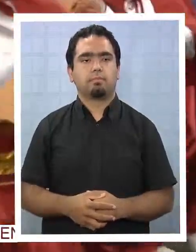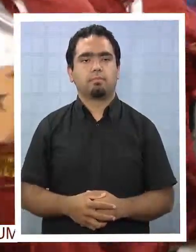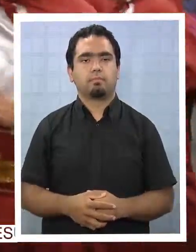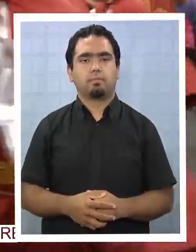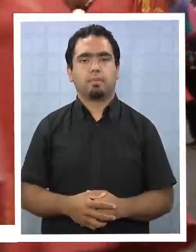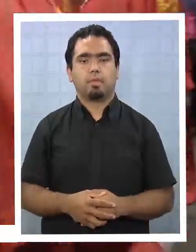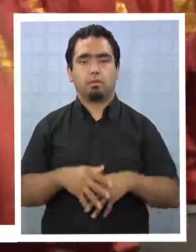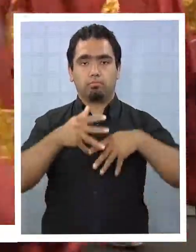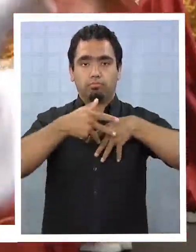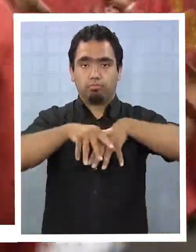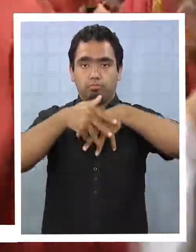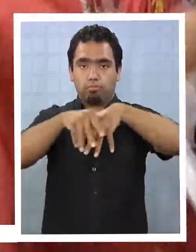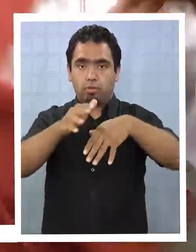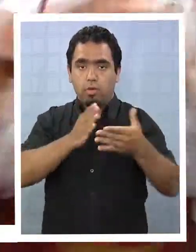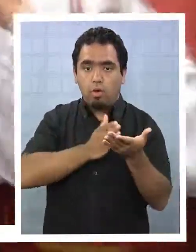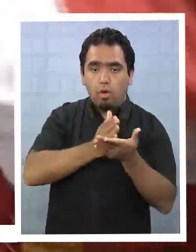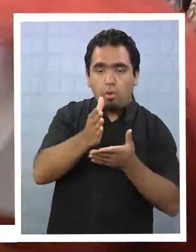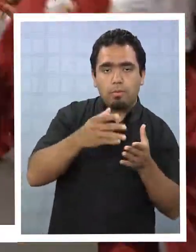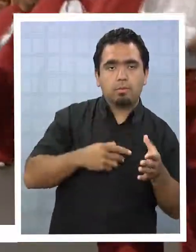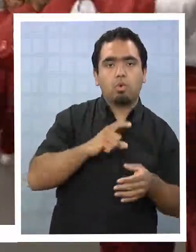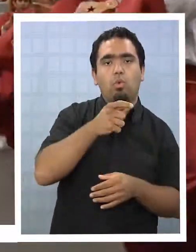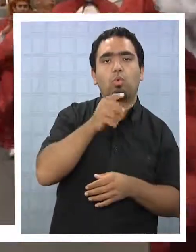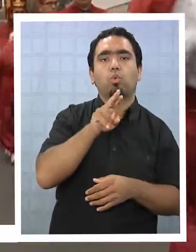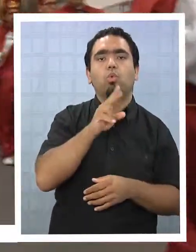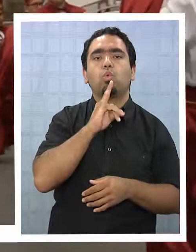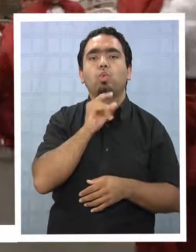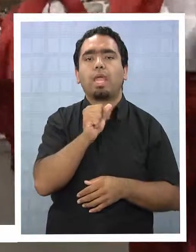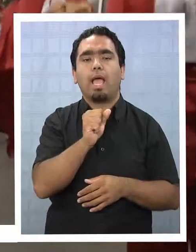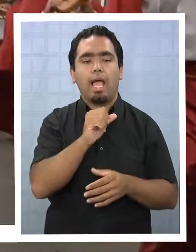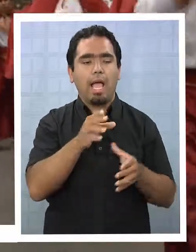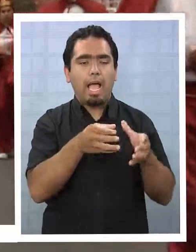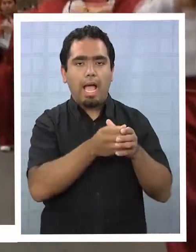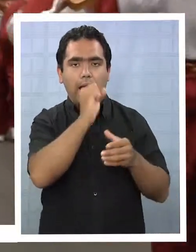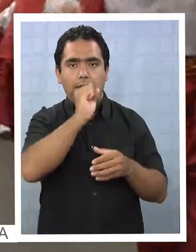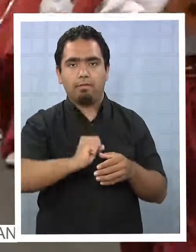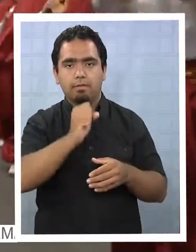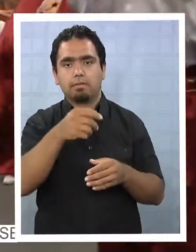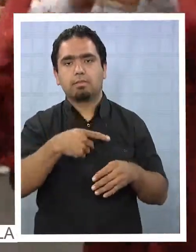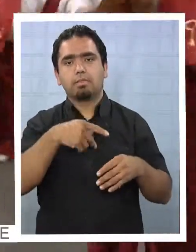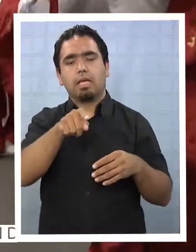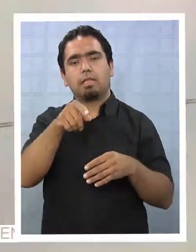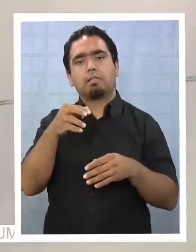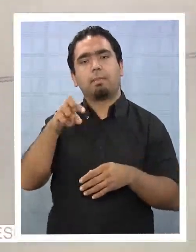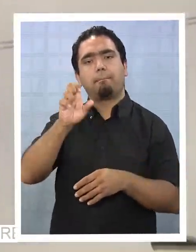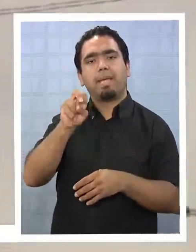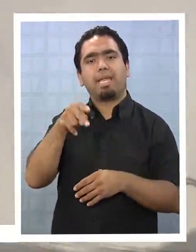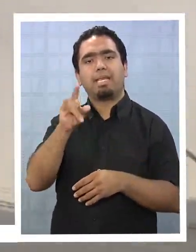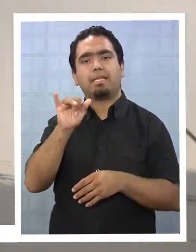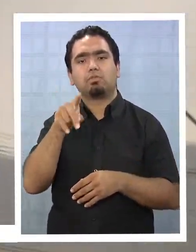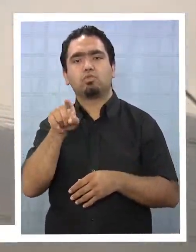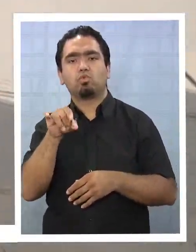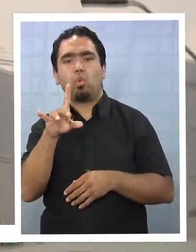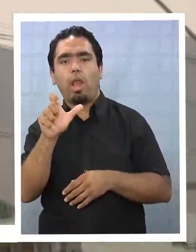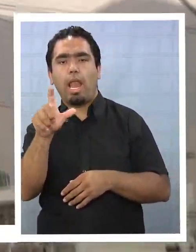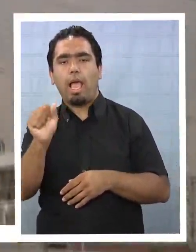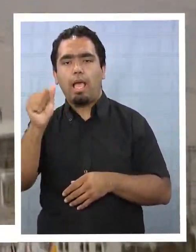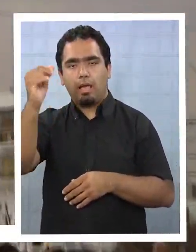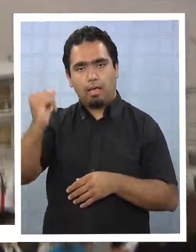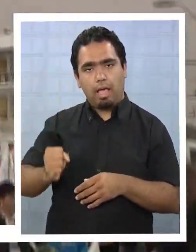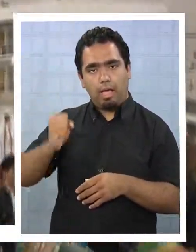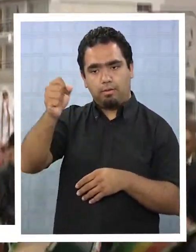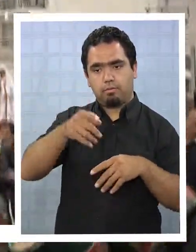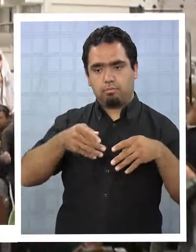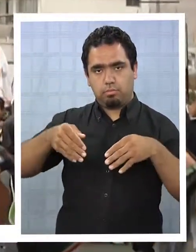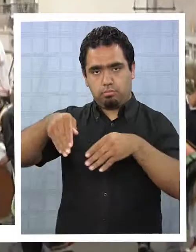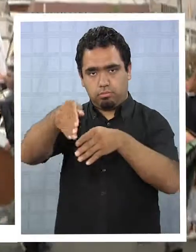La procesión comenzó en la gruta de Cavancha y recorrió las calles de la península acompañada de un grupo de fieles, como un